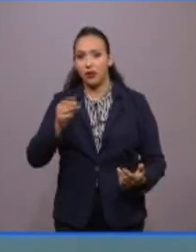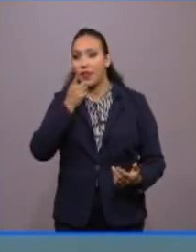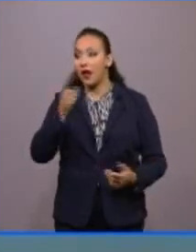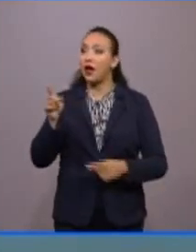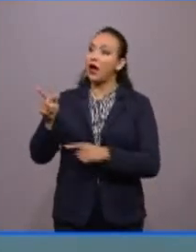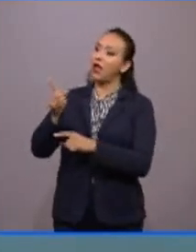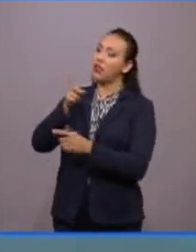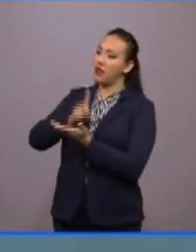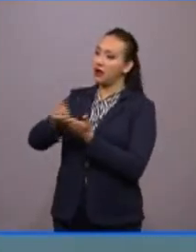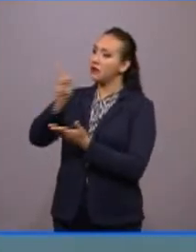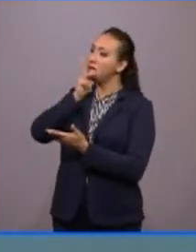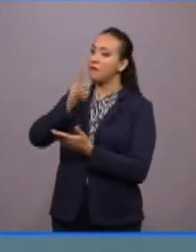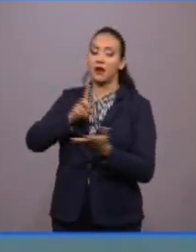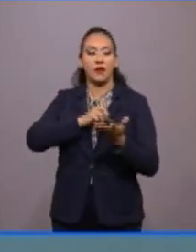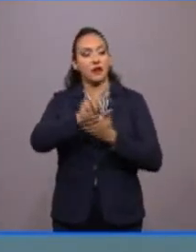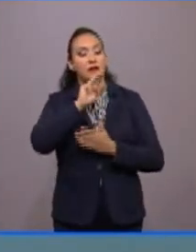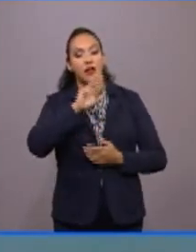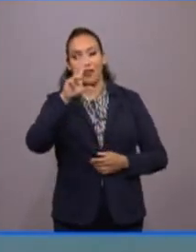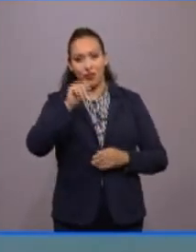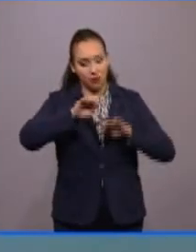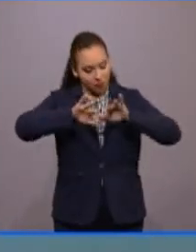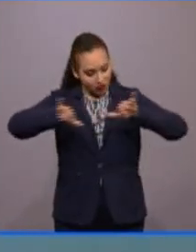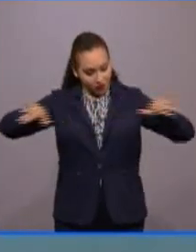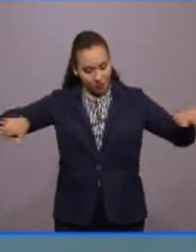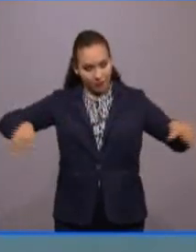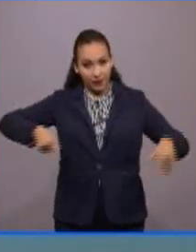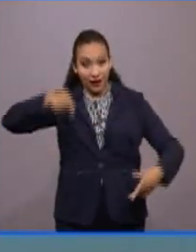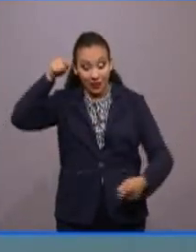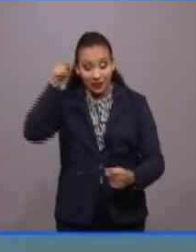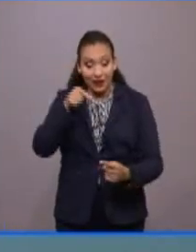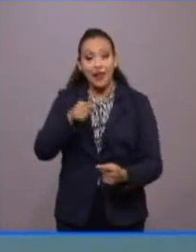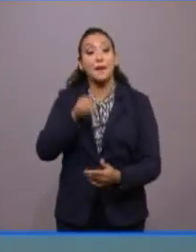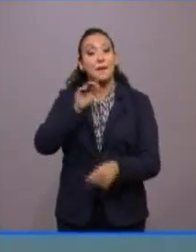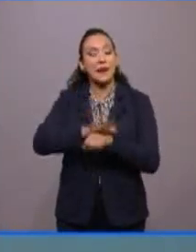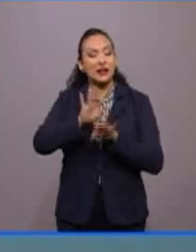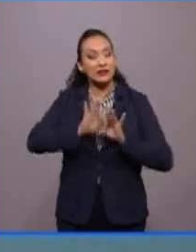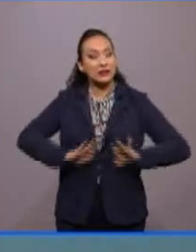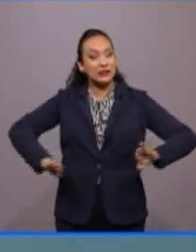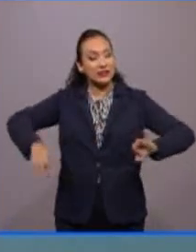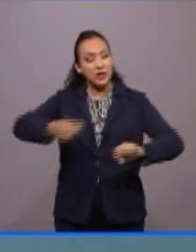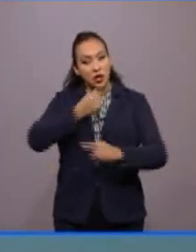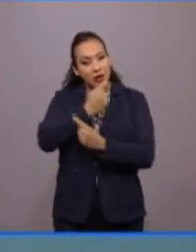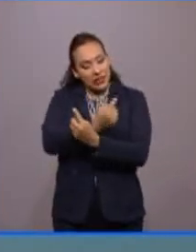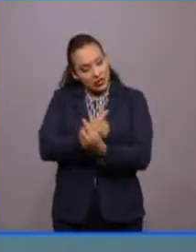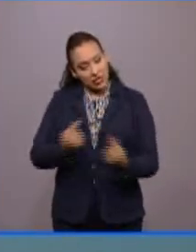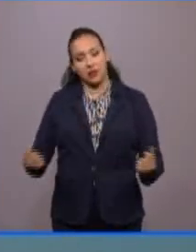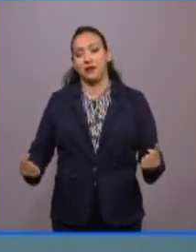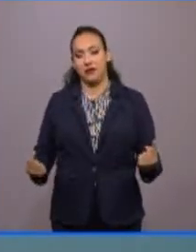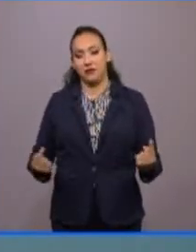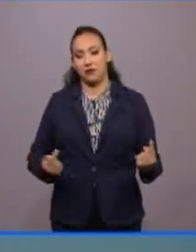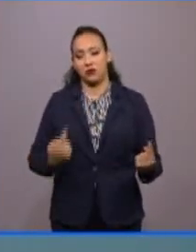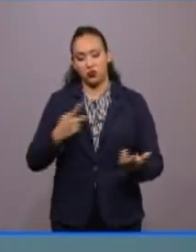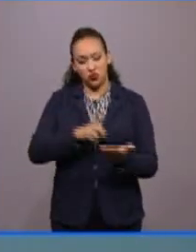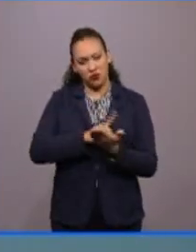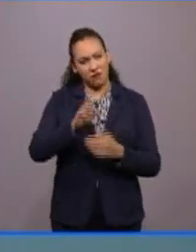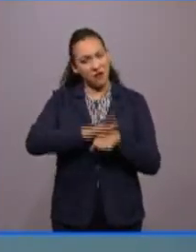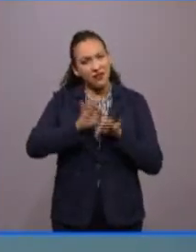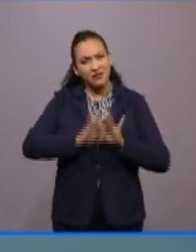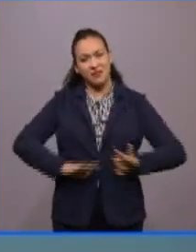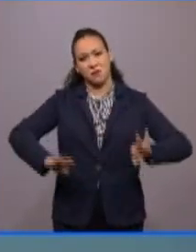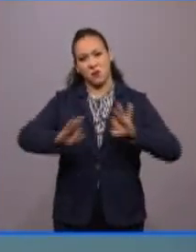El derecho de los niños, y sobre todo esos derechos que son fundamentales,